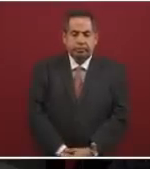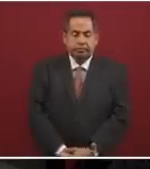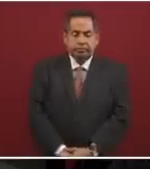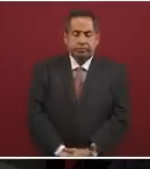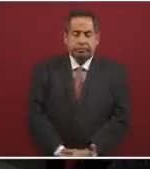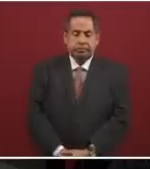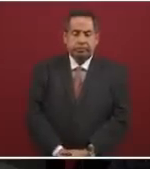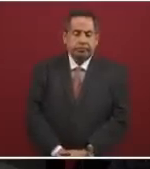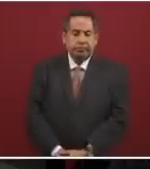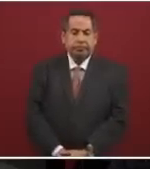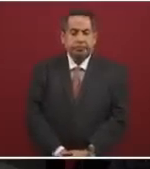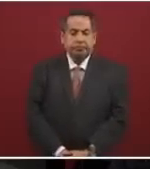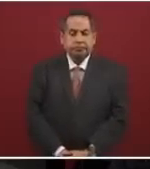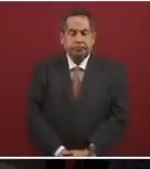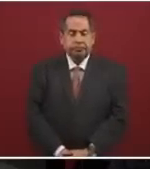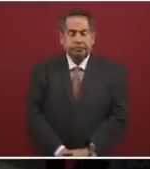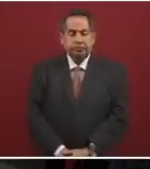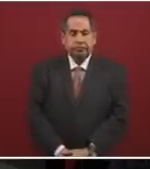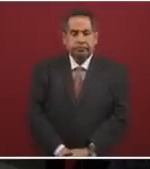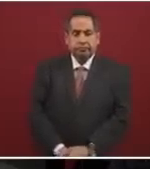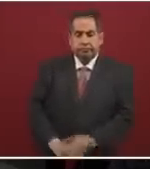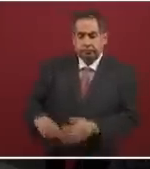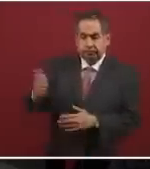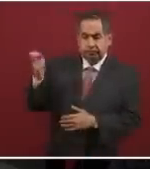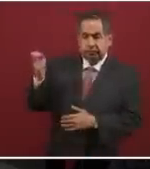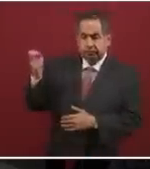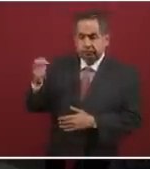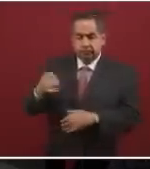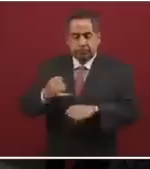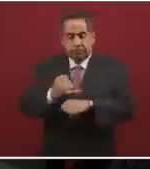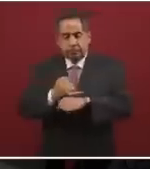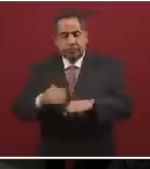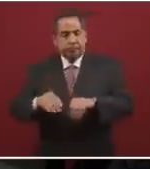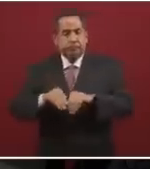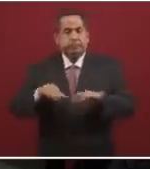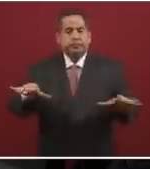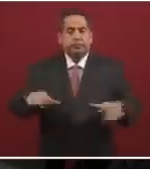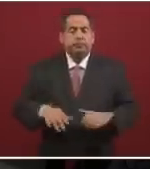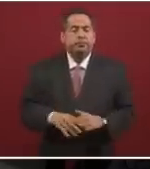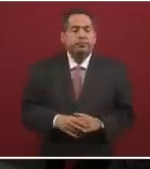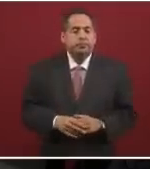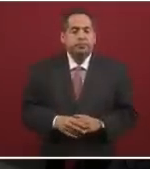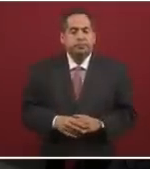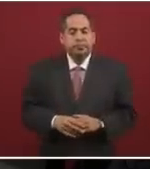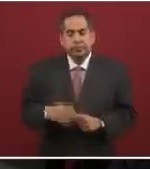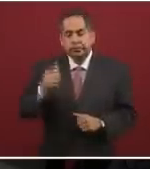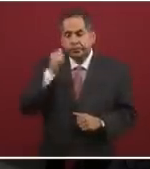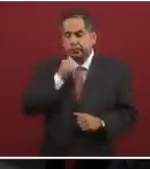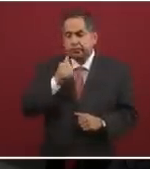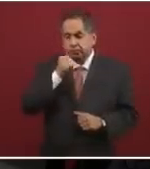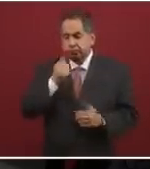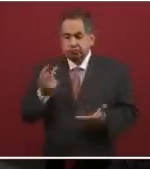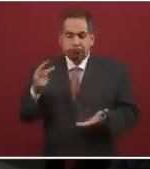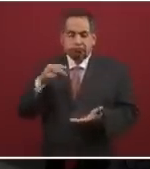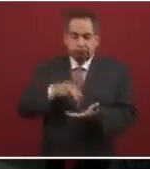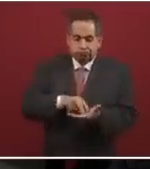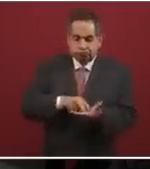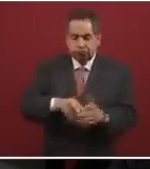Bueno, pues esto es la información. Siempre vamos a estar